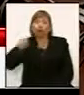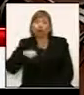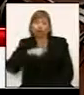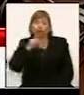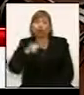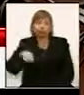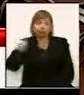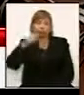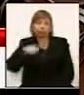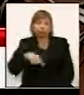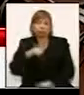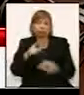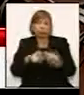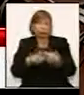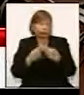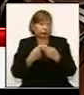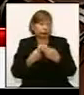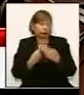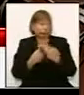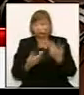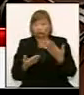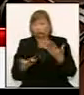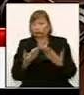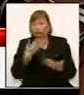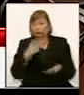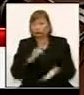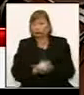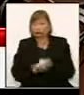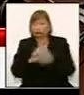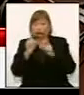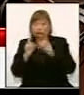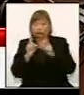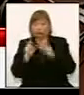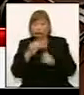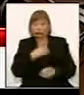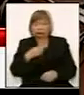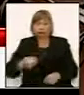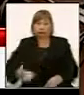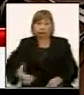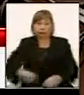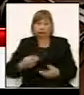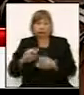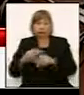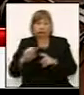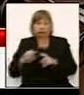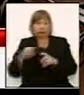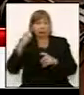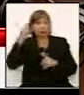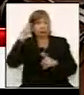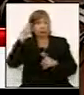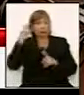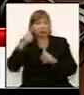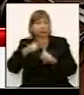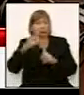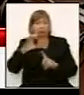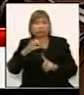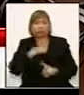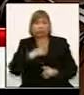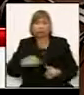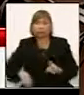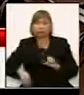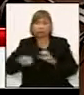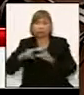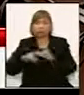fue inicialmente? Esa es la pregunta para el Ministerio de Transportes desde el aspecto técnico. La